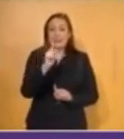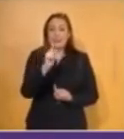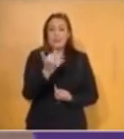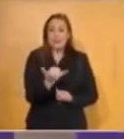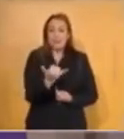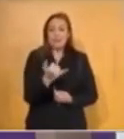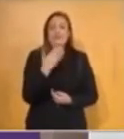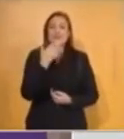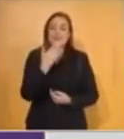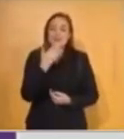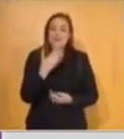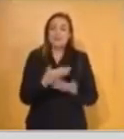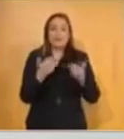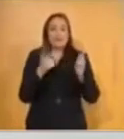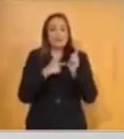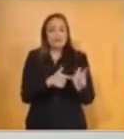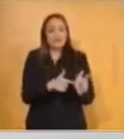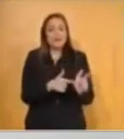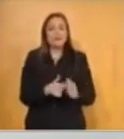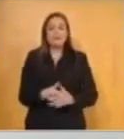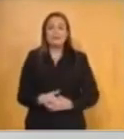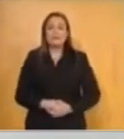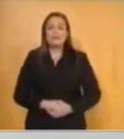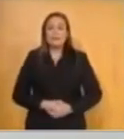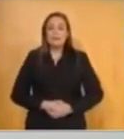Okay, let's continue.